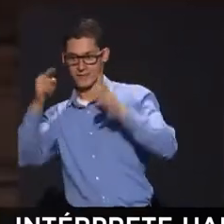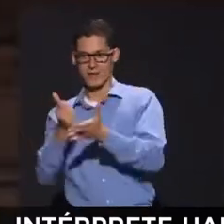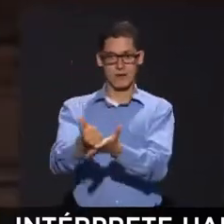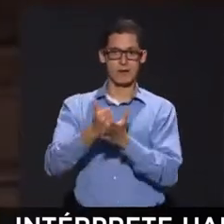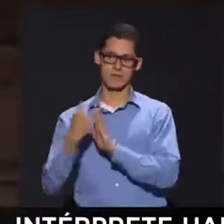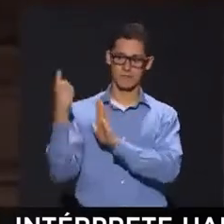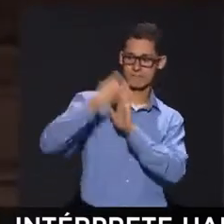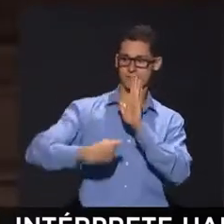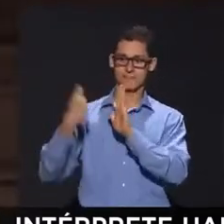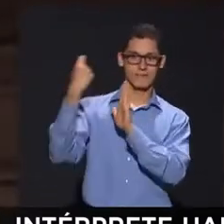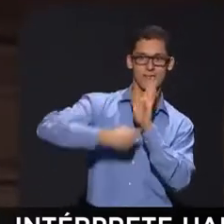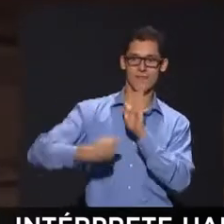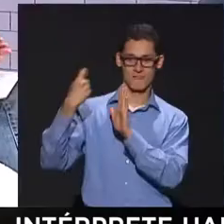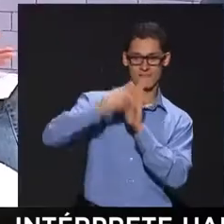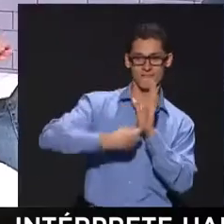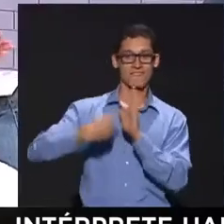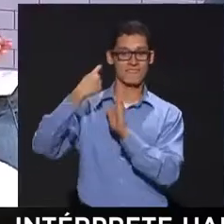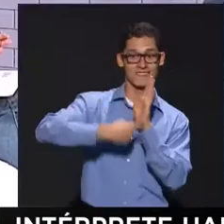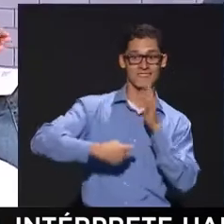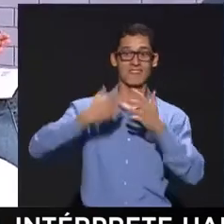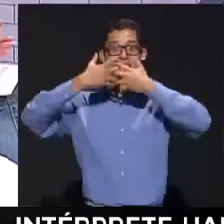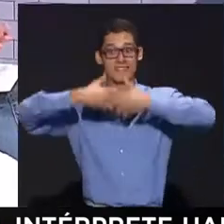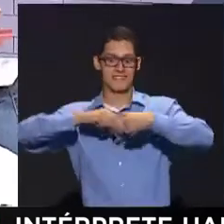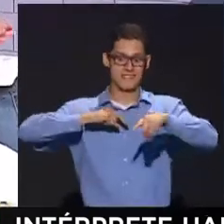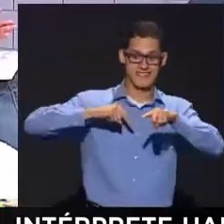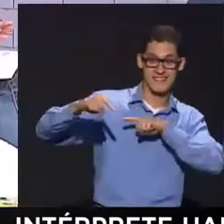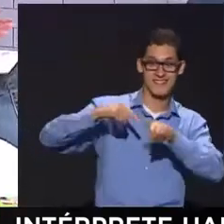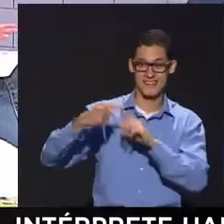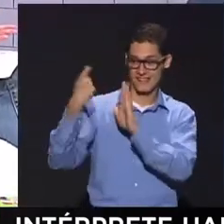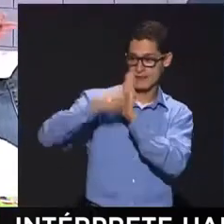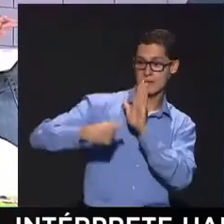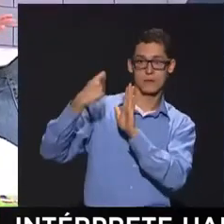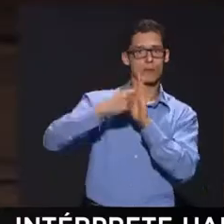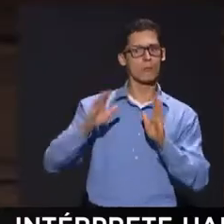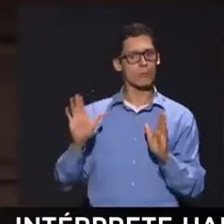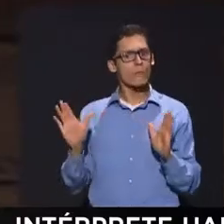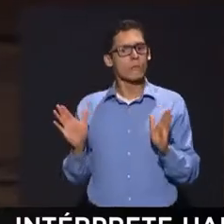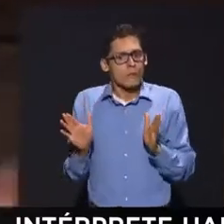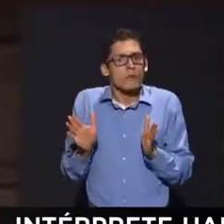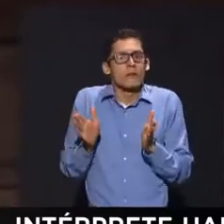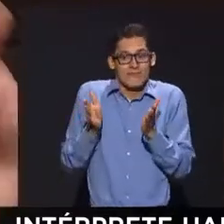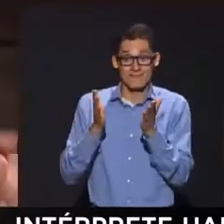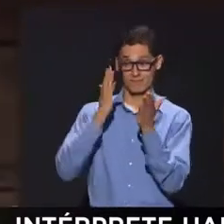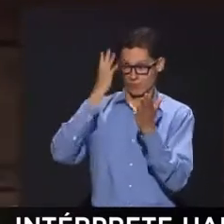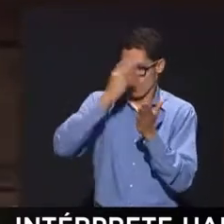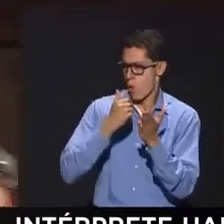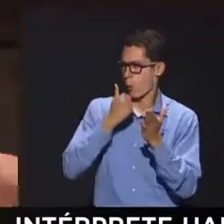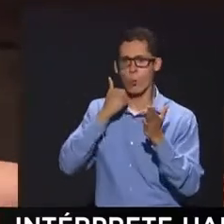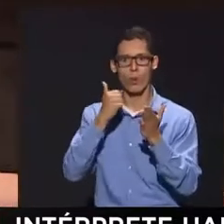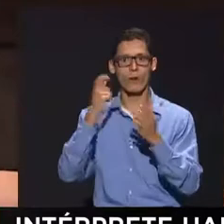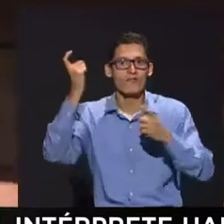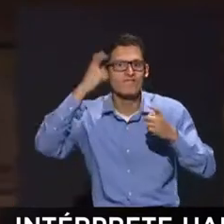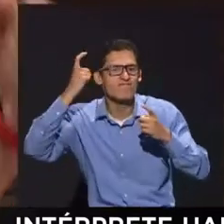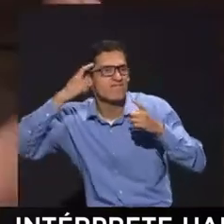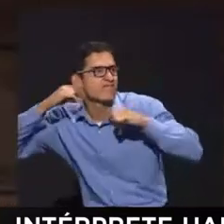acciones ejecutivas. Eso me parece lindo, de una manera bonita. Inteligencia